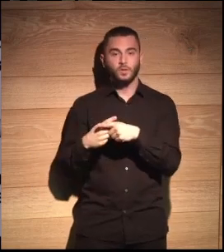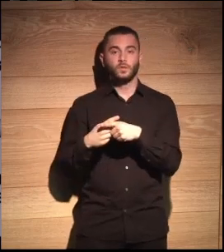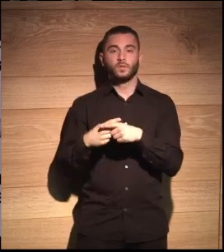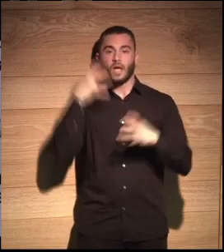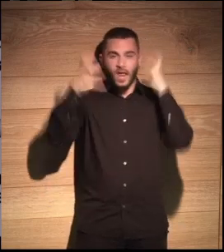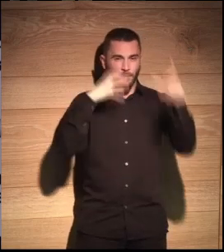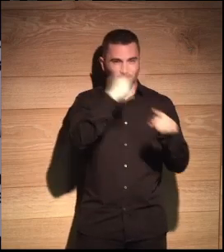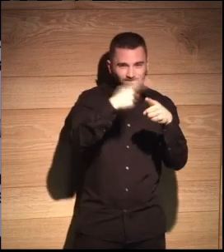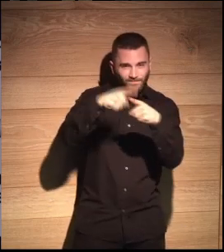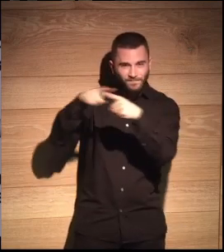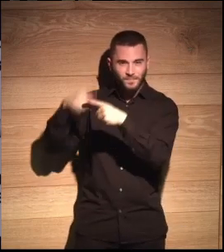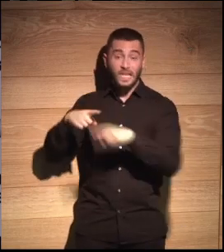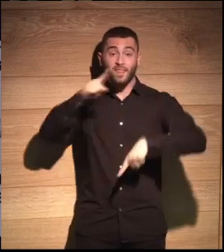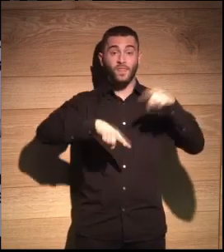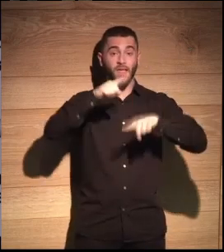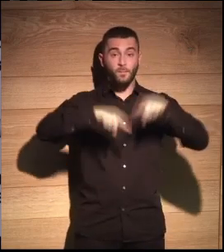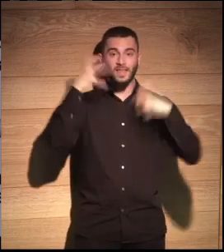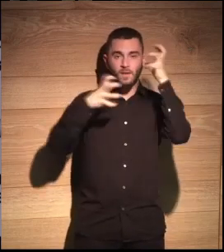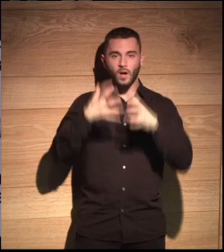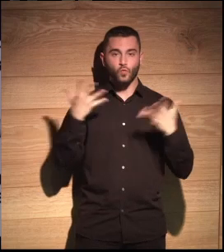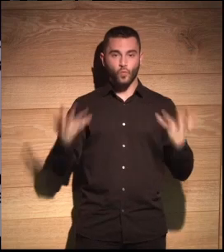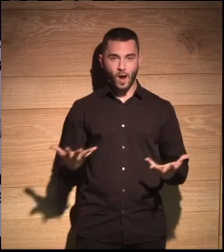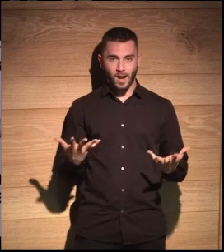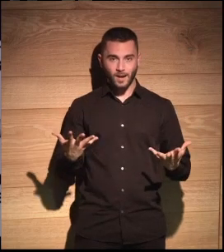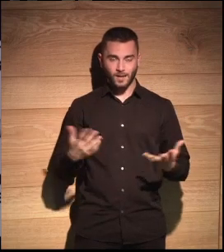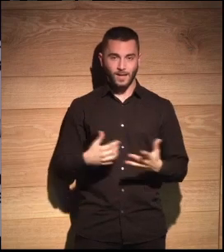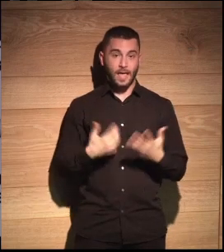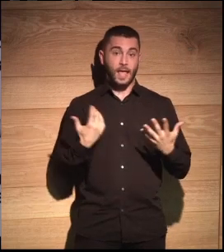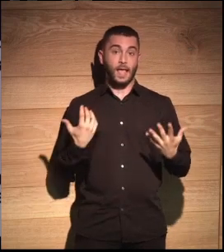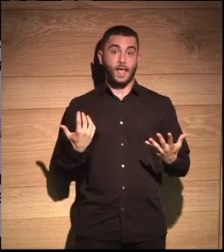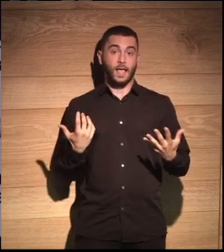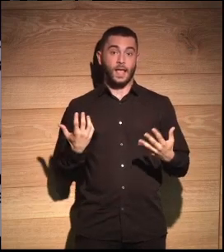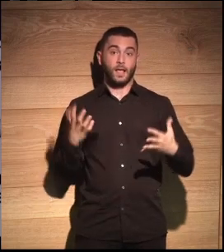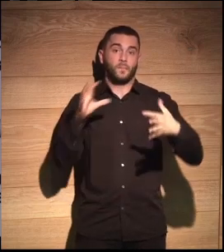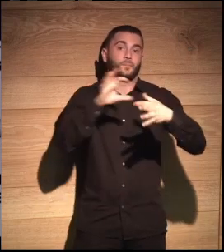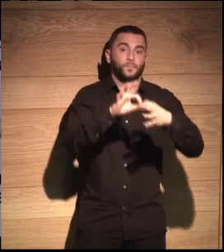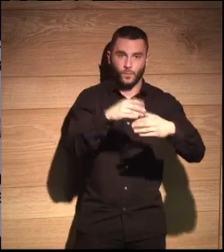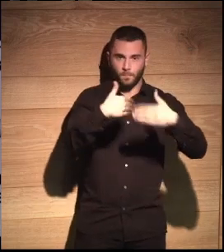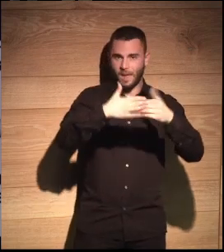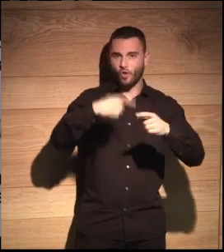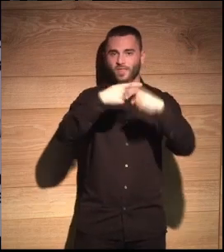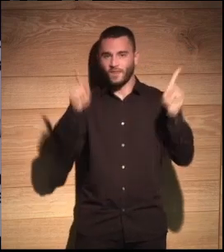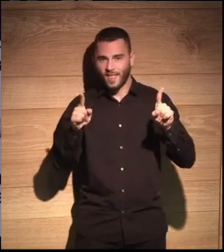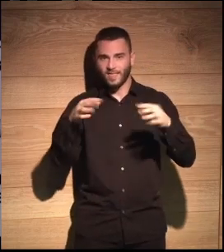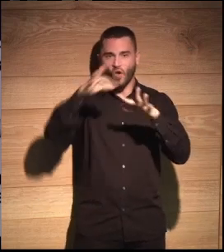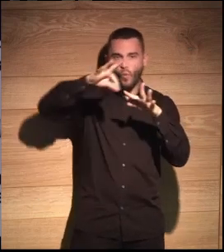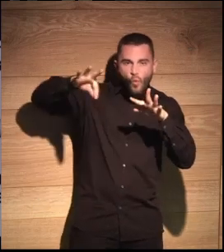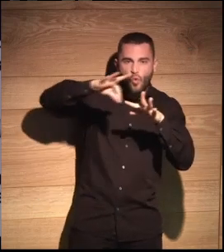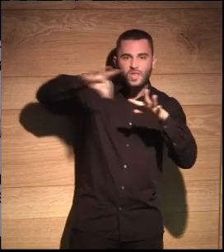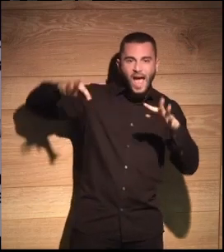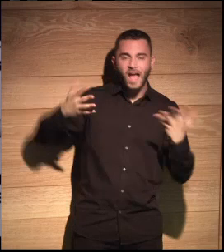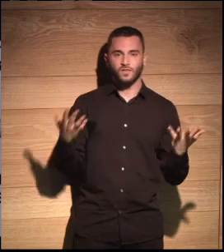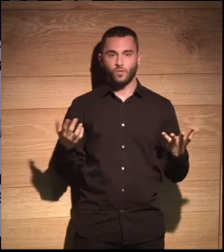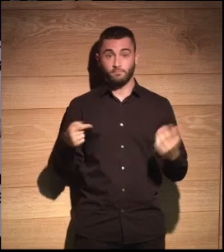personaje... Dependiendo del tipo que sea, también se le corresponde un tipo de mano distinto. Tienen uñas, tienen pezuñas. No, pues tienen... Estás haciendo